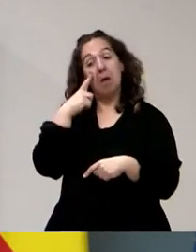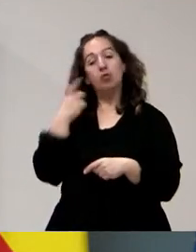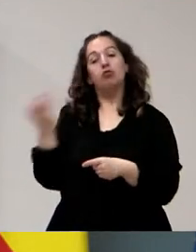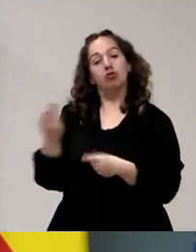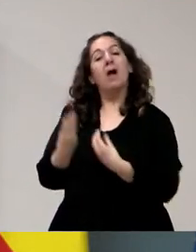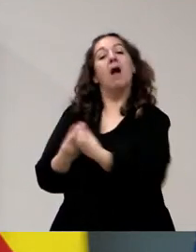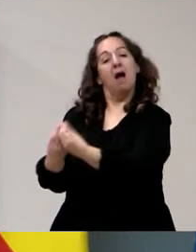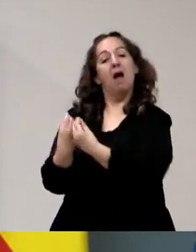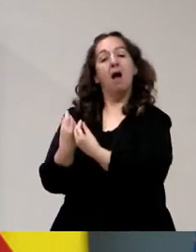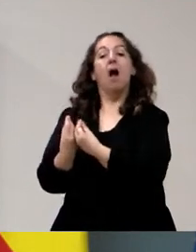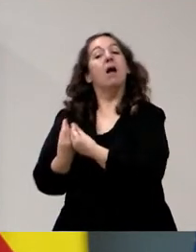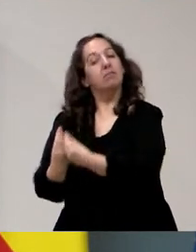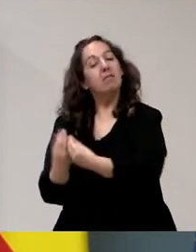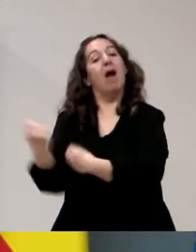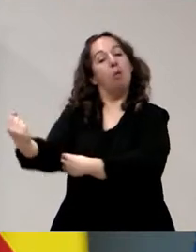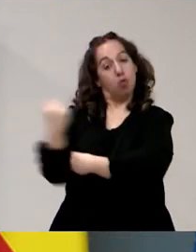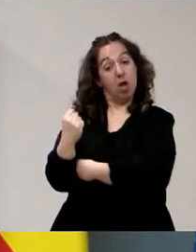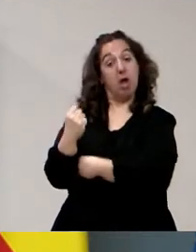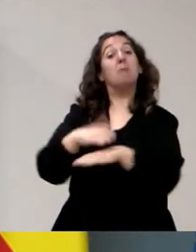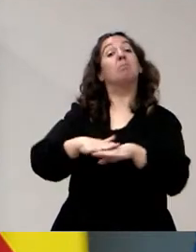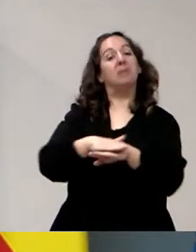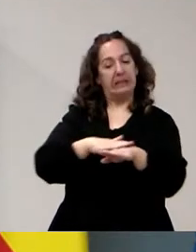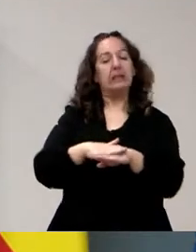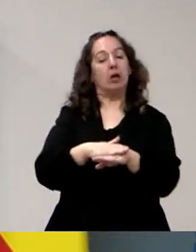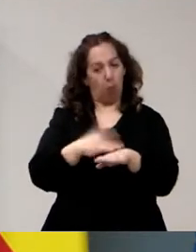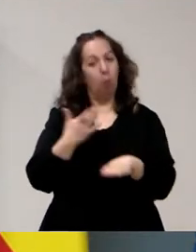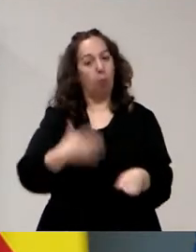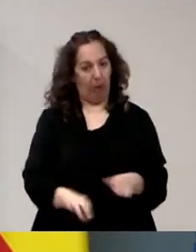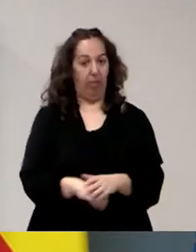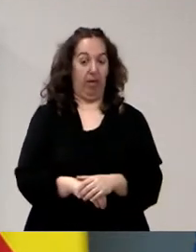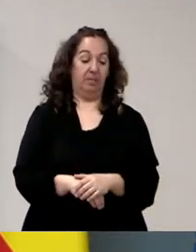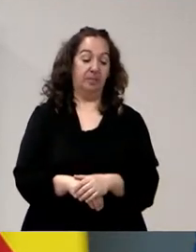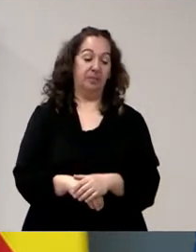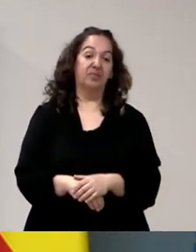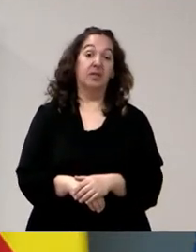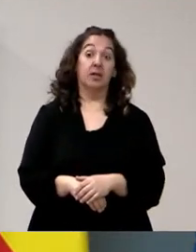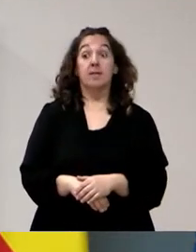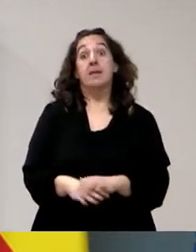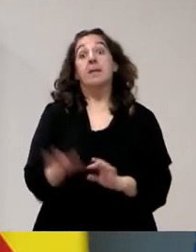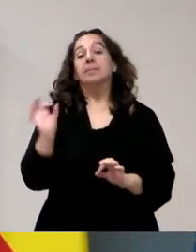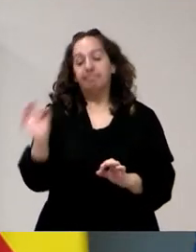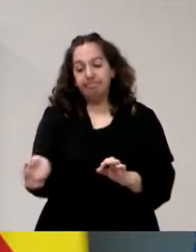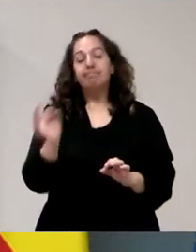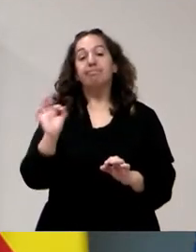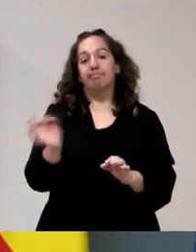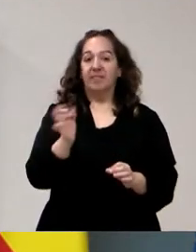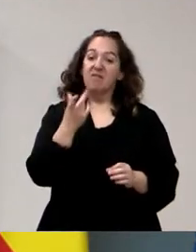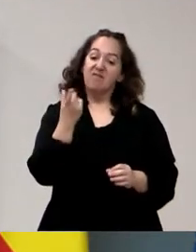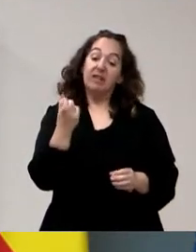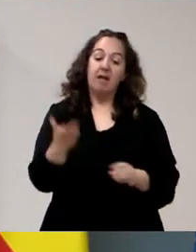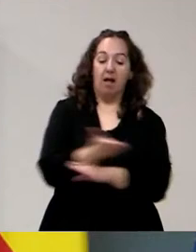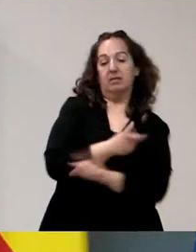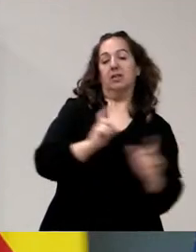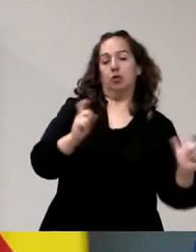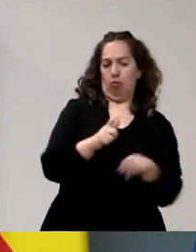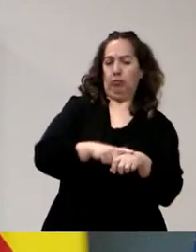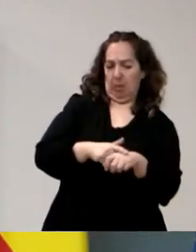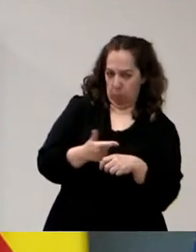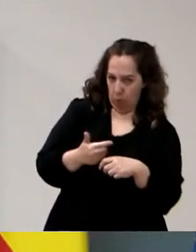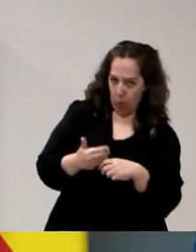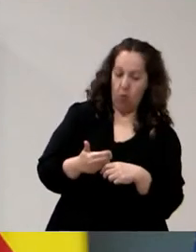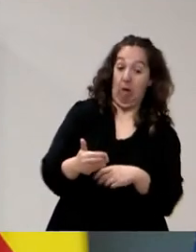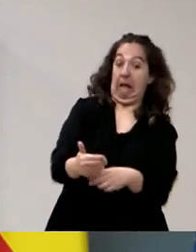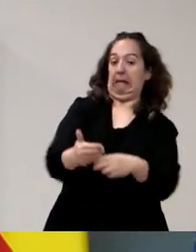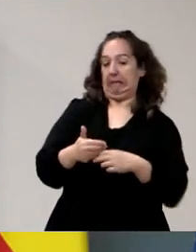mano y el Ministerio va apoyar evidentemente Tendremos que tener una reunión con más tiempo una